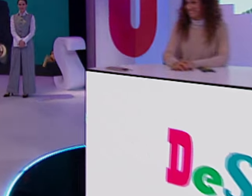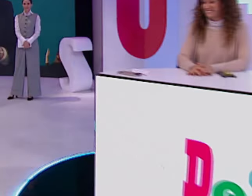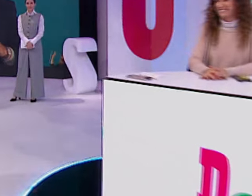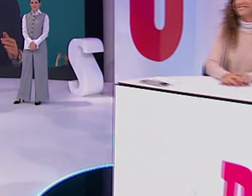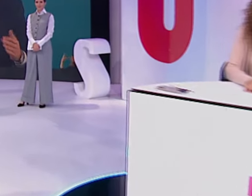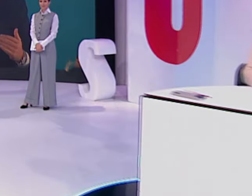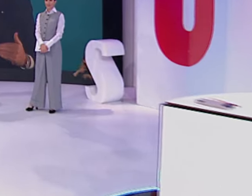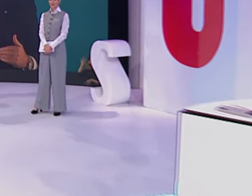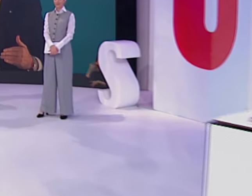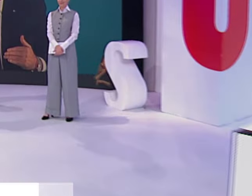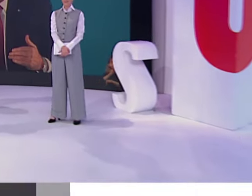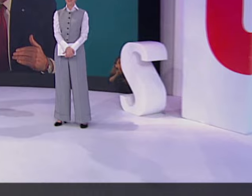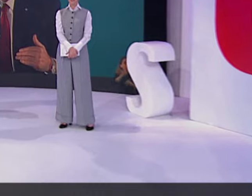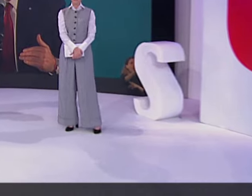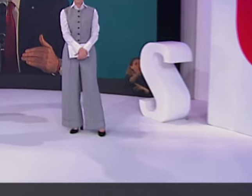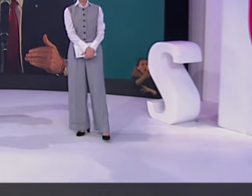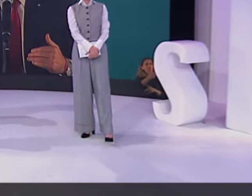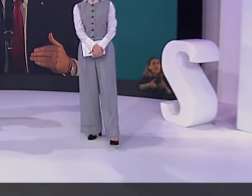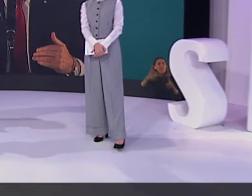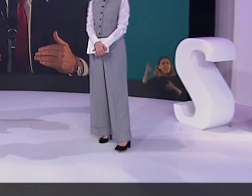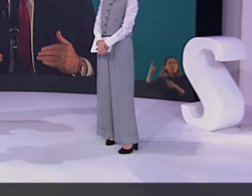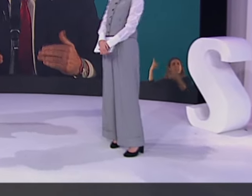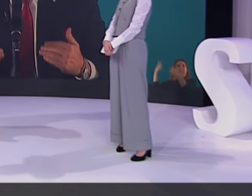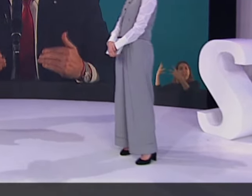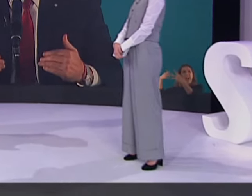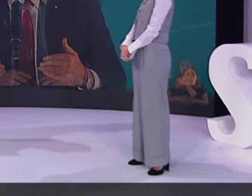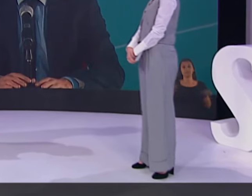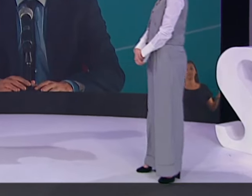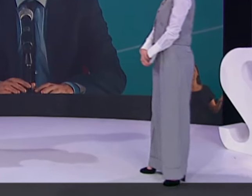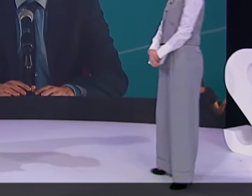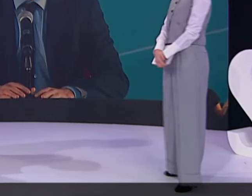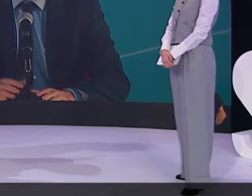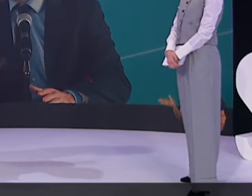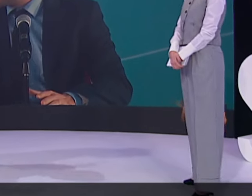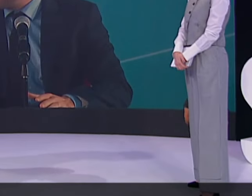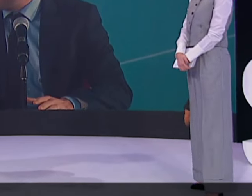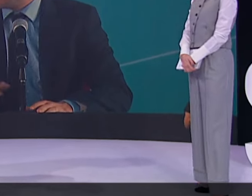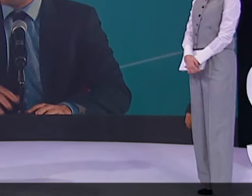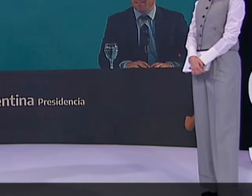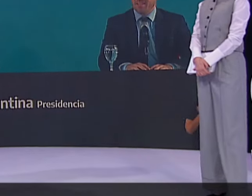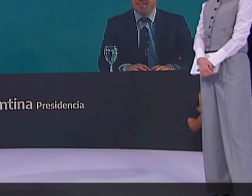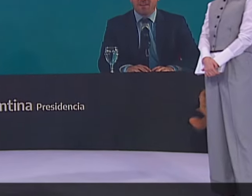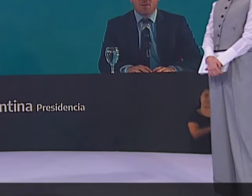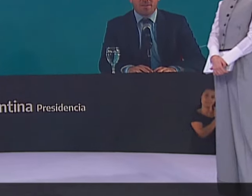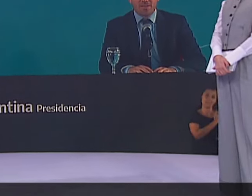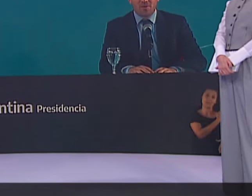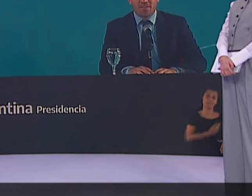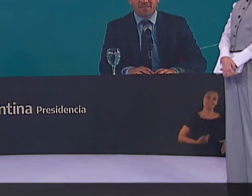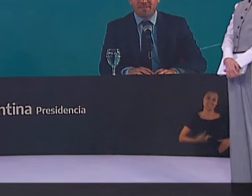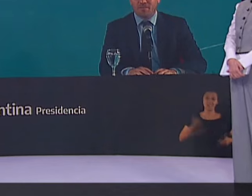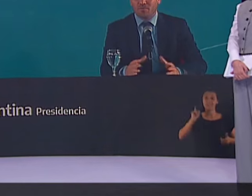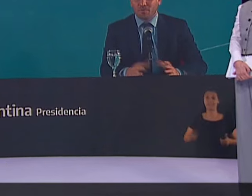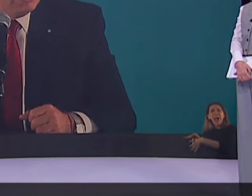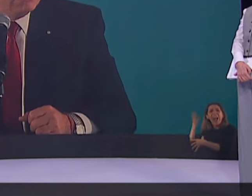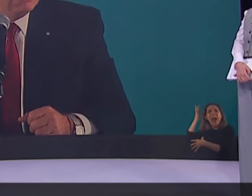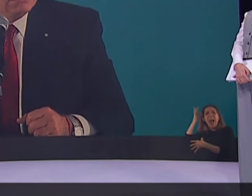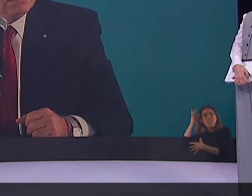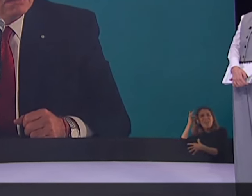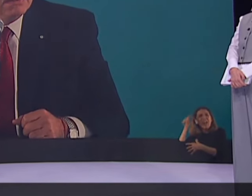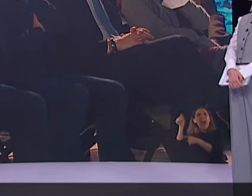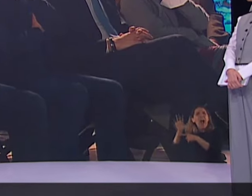Hola, ¿qué tal? ¿Cómo andan? Muy, pero muy bienvenidas y bienvenidos a la televisión pública. Altísimo el rating por el partido Rosario Central que acabamos de ver allí en el